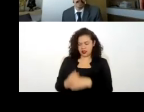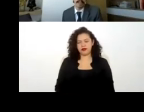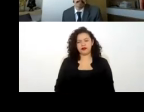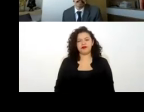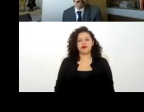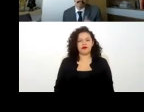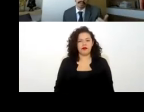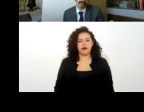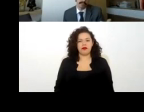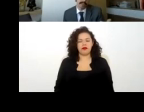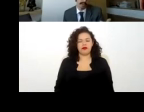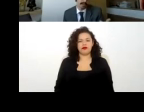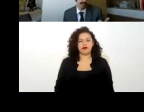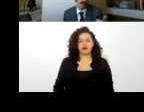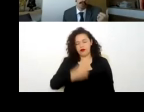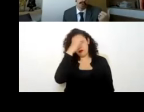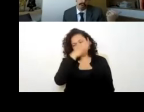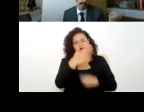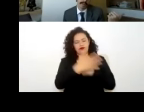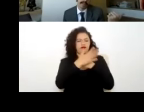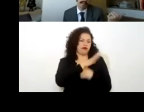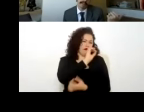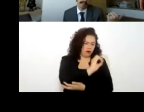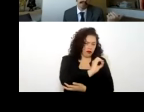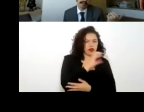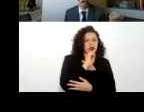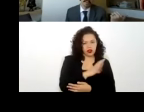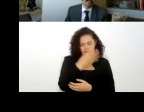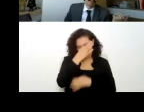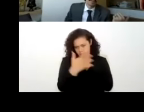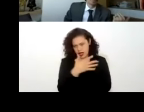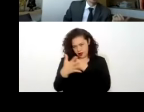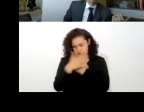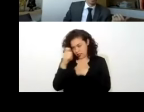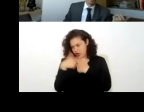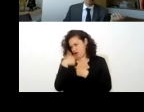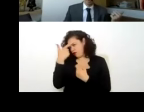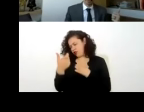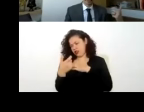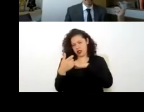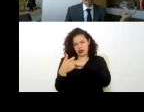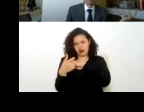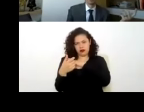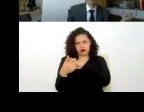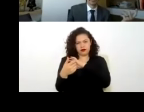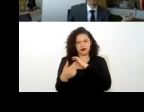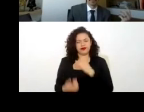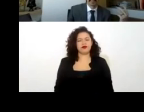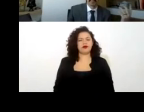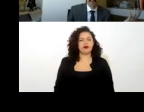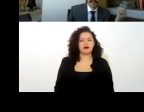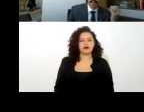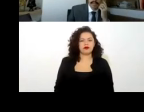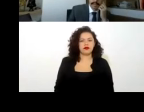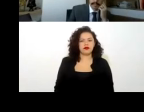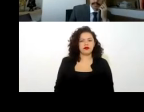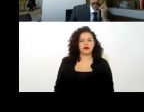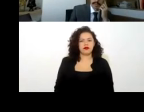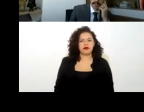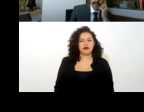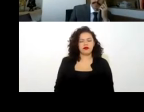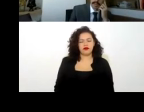Ya sea que presentes avisos en ceros o que sí avises que recibiste una donación por arriba